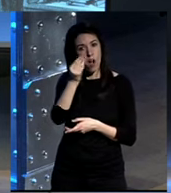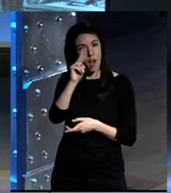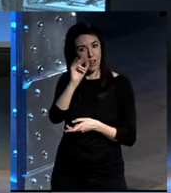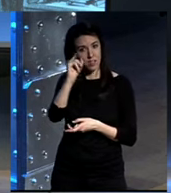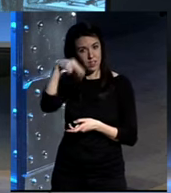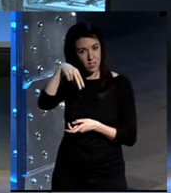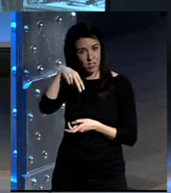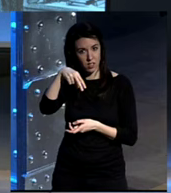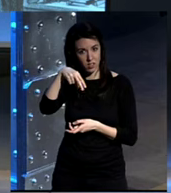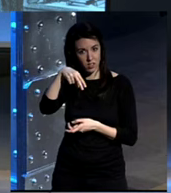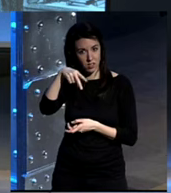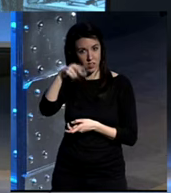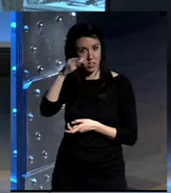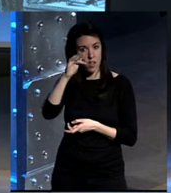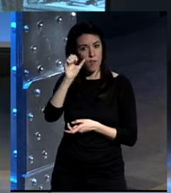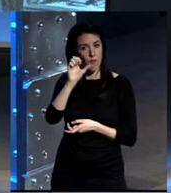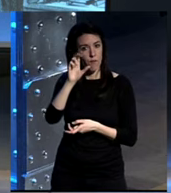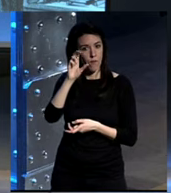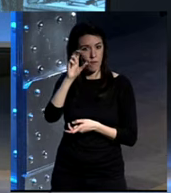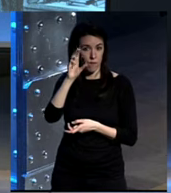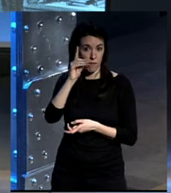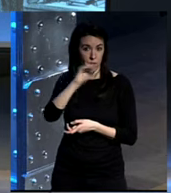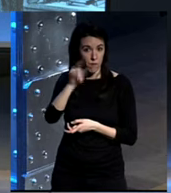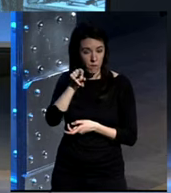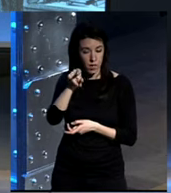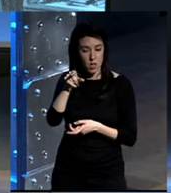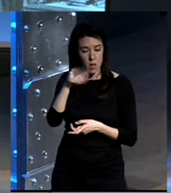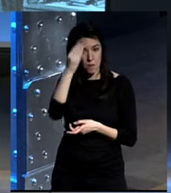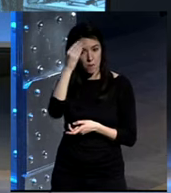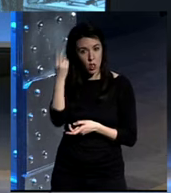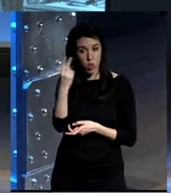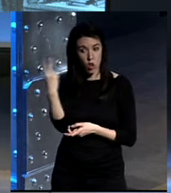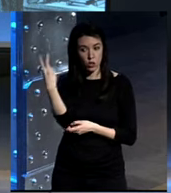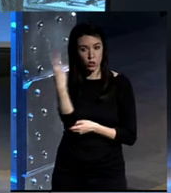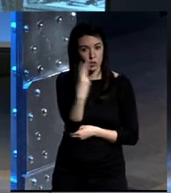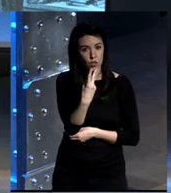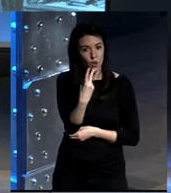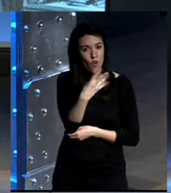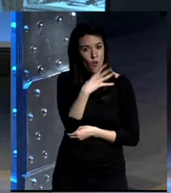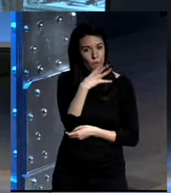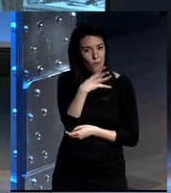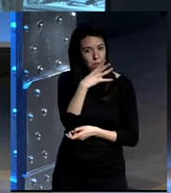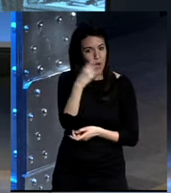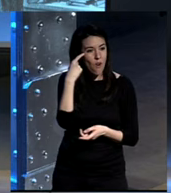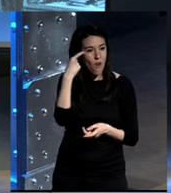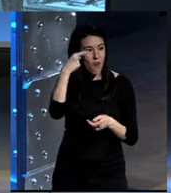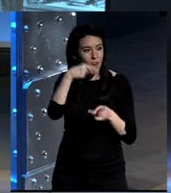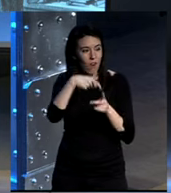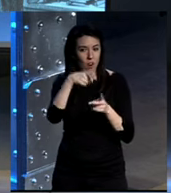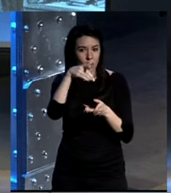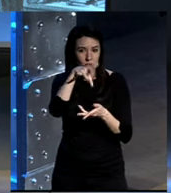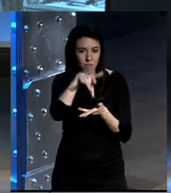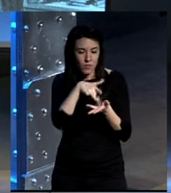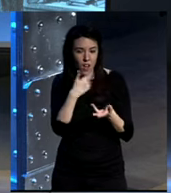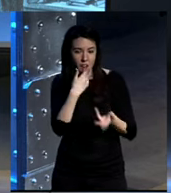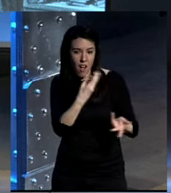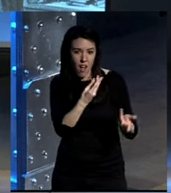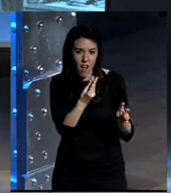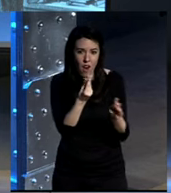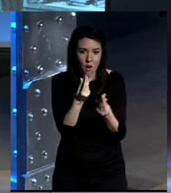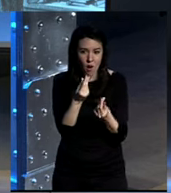Y yo creo que ambos vinieron al olor de algo que se estaba cociendo allí y que